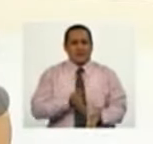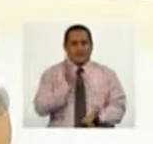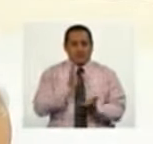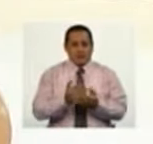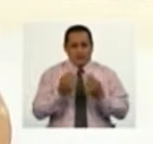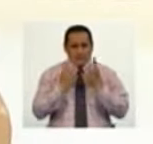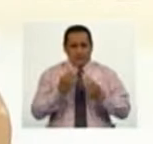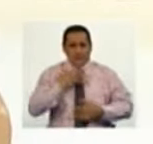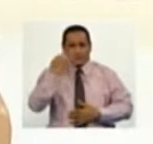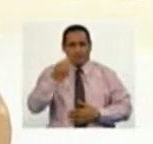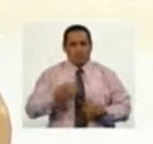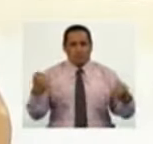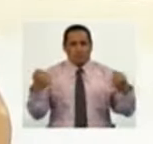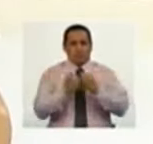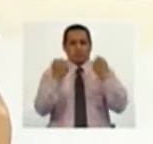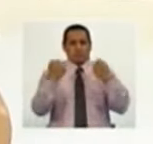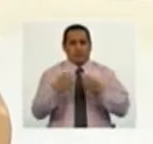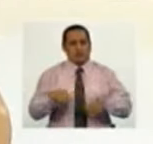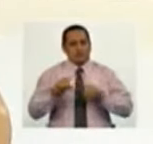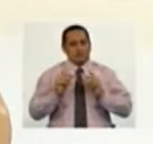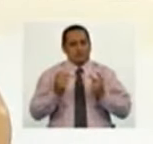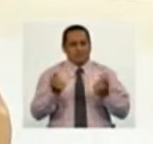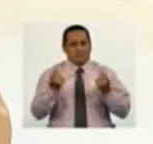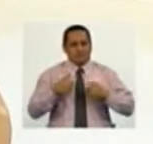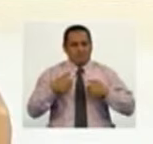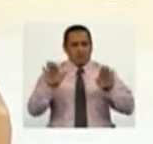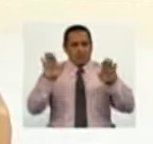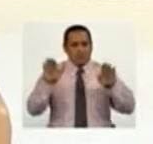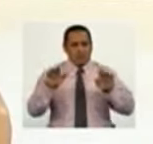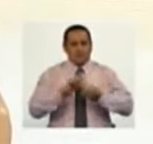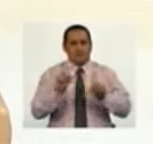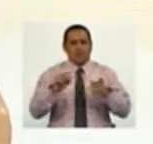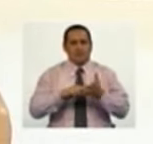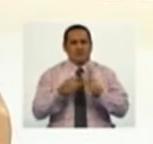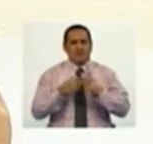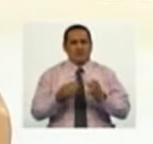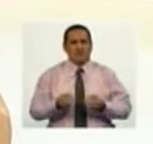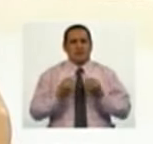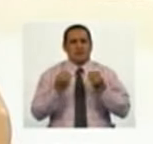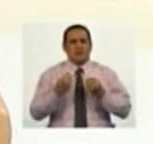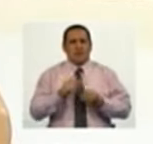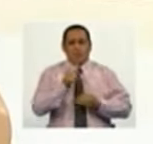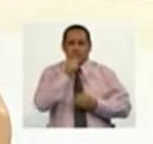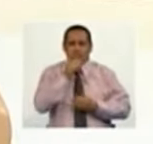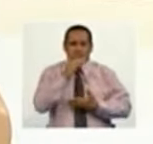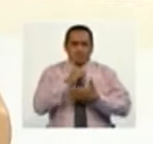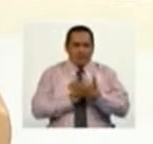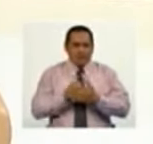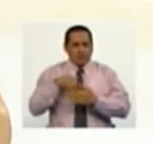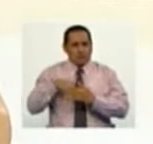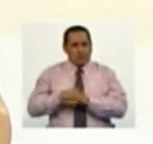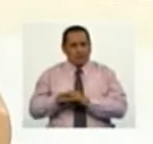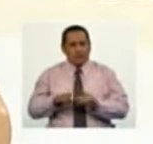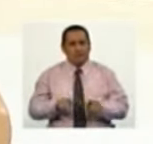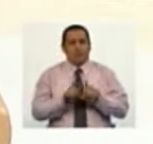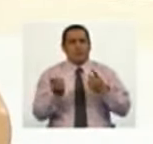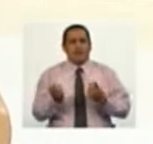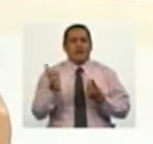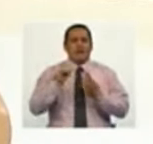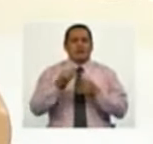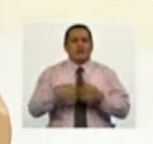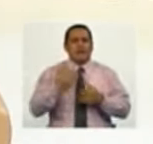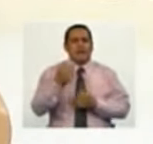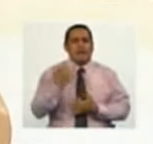se comprueba objetivamente por la agresión física. Entonces ahí no hay mucho sentido en guardar la falta o tenerla bajo llave